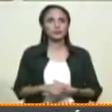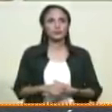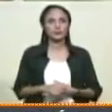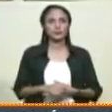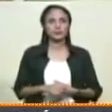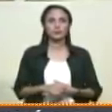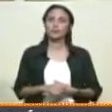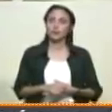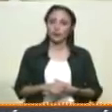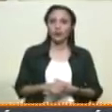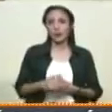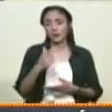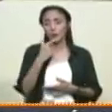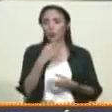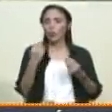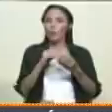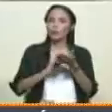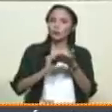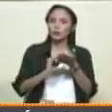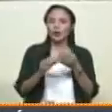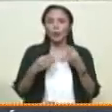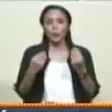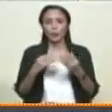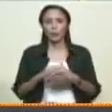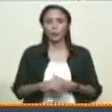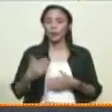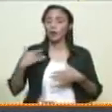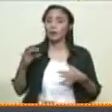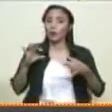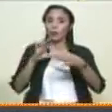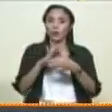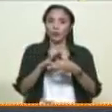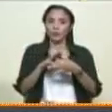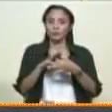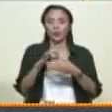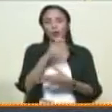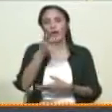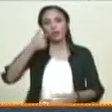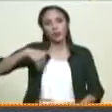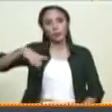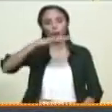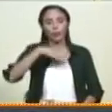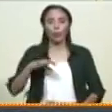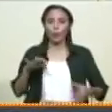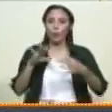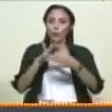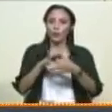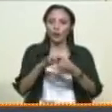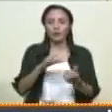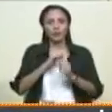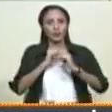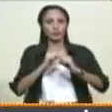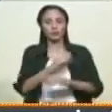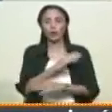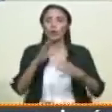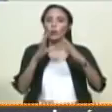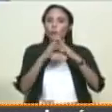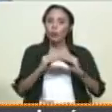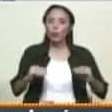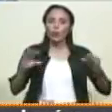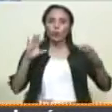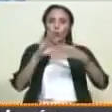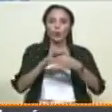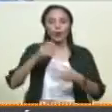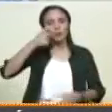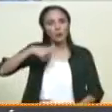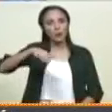la receta. Es la unidad de nuestro pueblo y la unidad de nuestra Fuerza Armada.